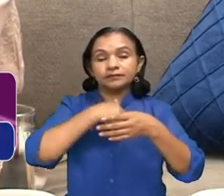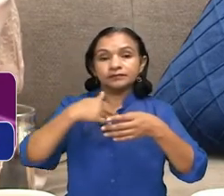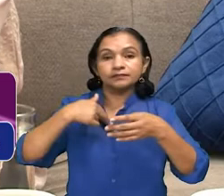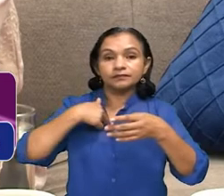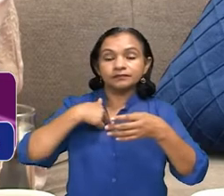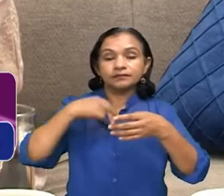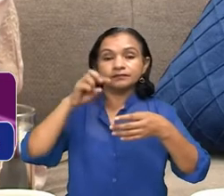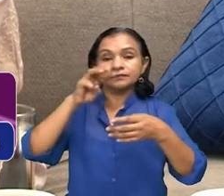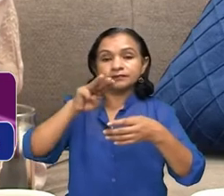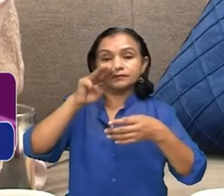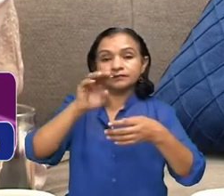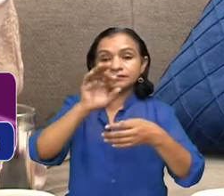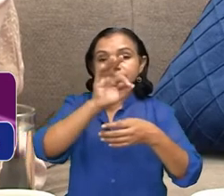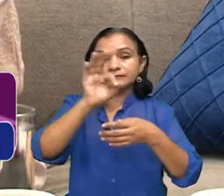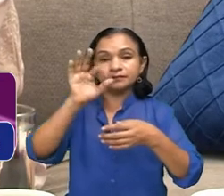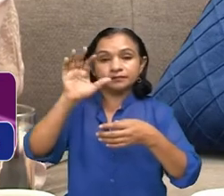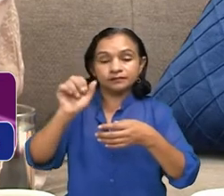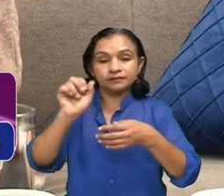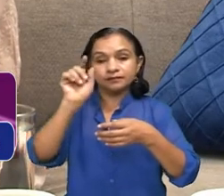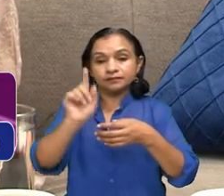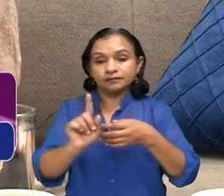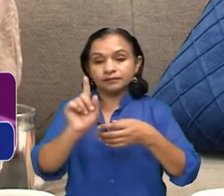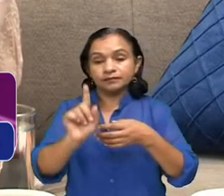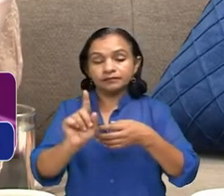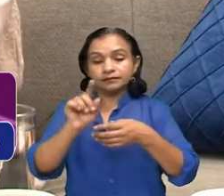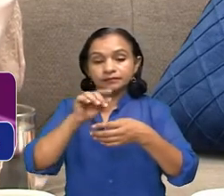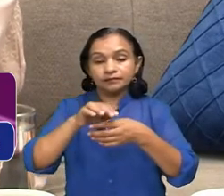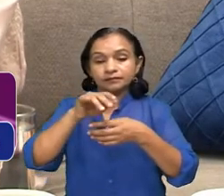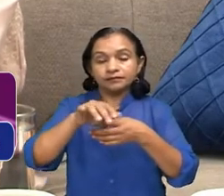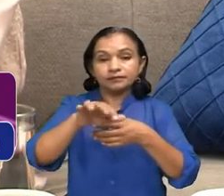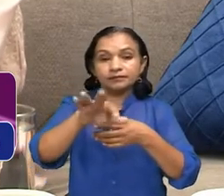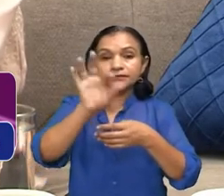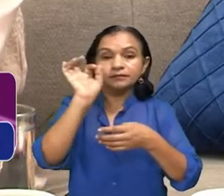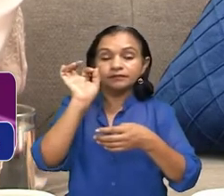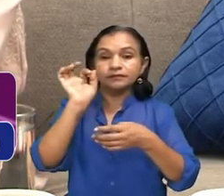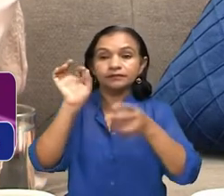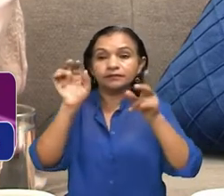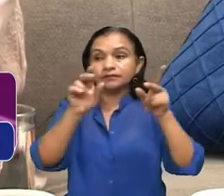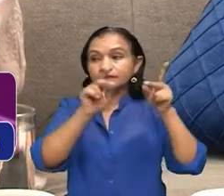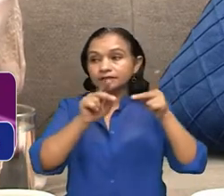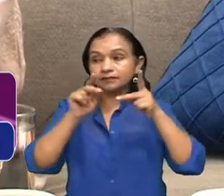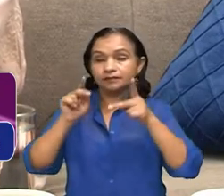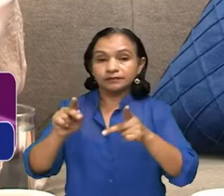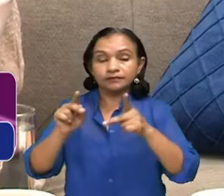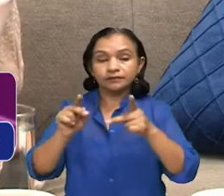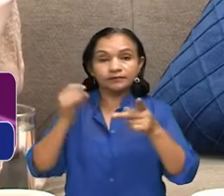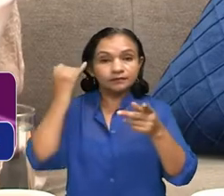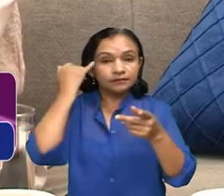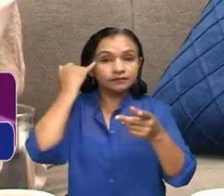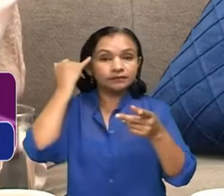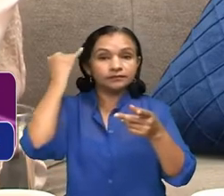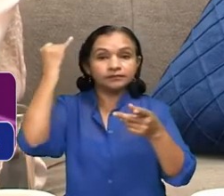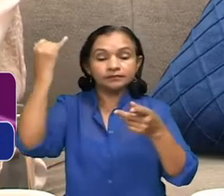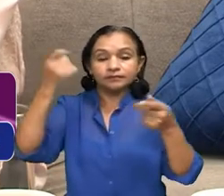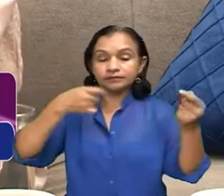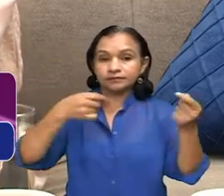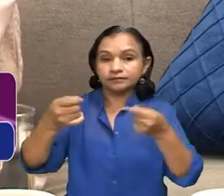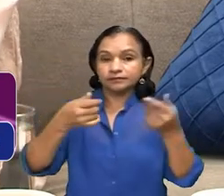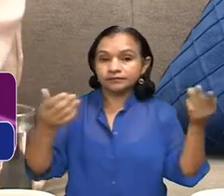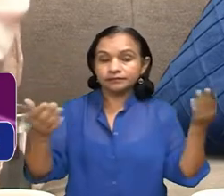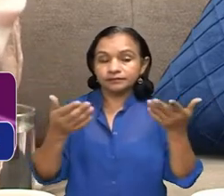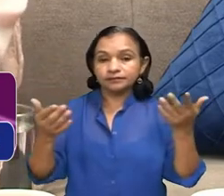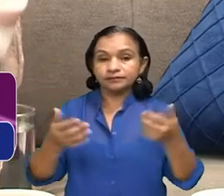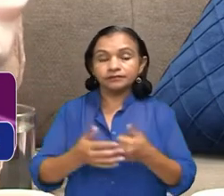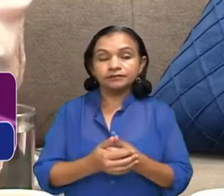del MEFCA, en el primer piso. Es una oficina donde aquellas personas que tienen una idea de negocio o sí. que